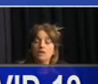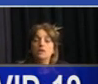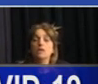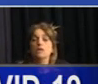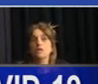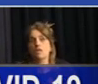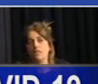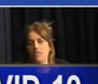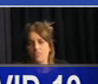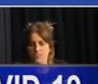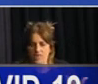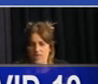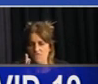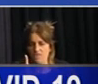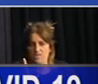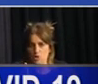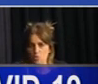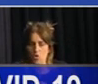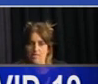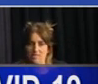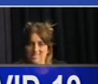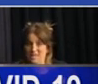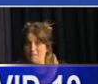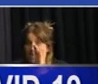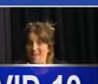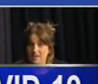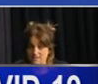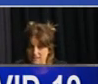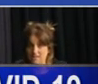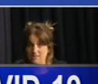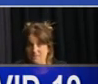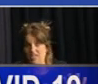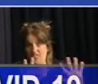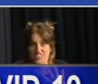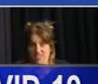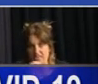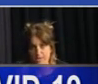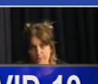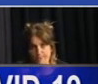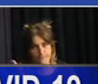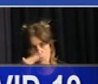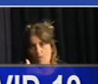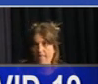entre los días 21 de diciembre y 10 de enero